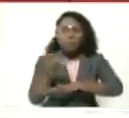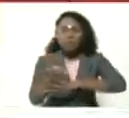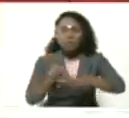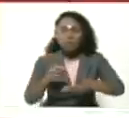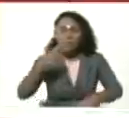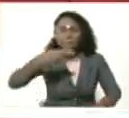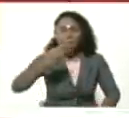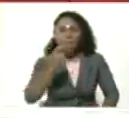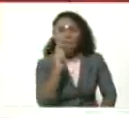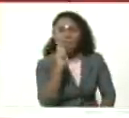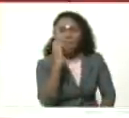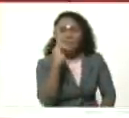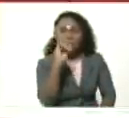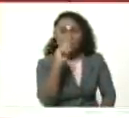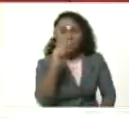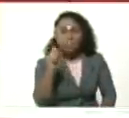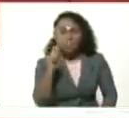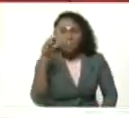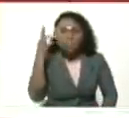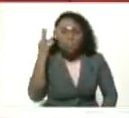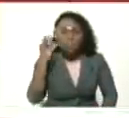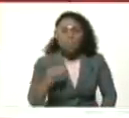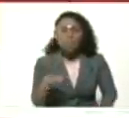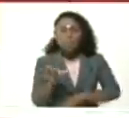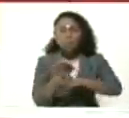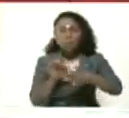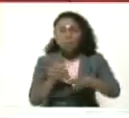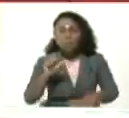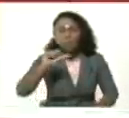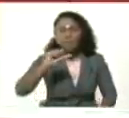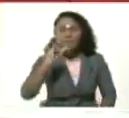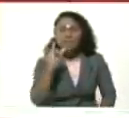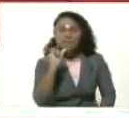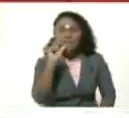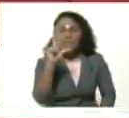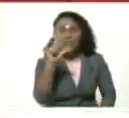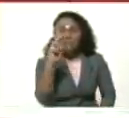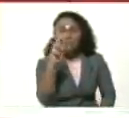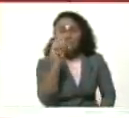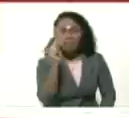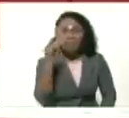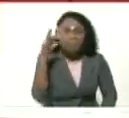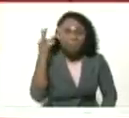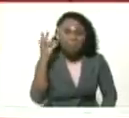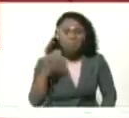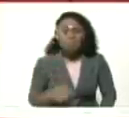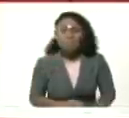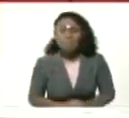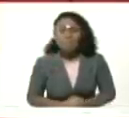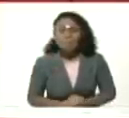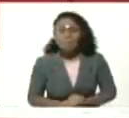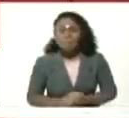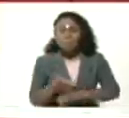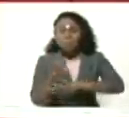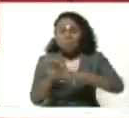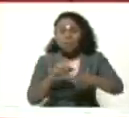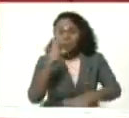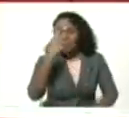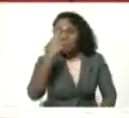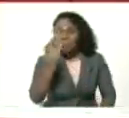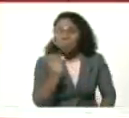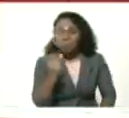Petit, Yoneida Chirinos. Municipio Silva, Sandra D'Amelio. Municipio Zamora,